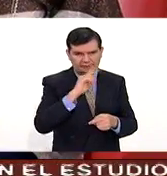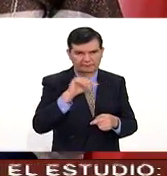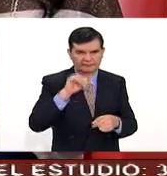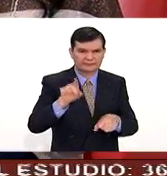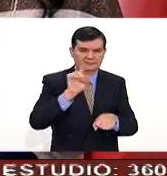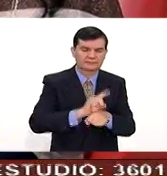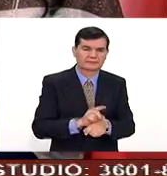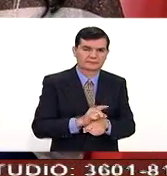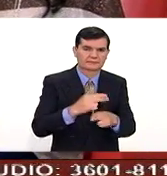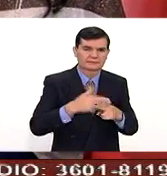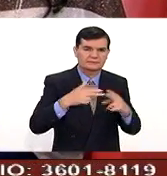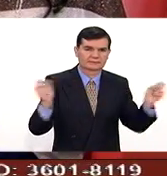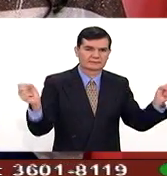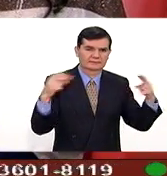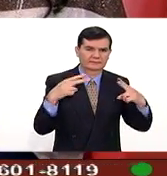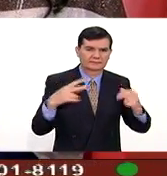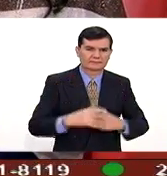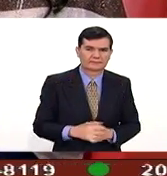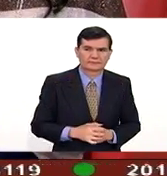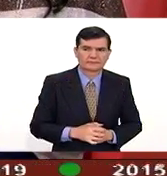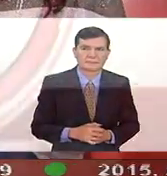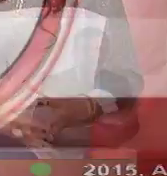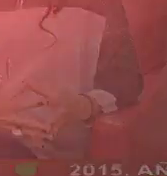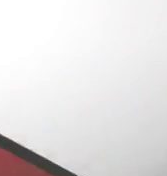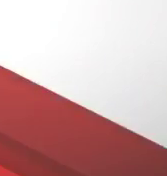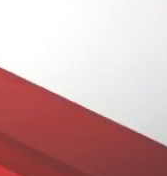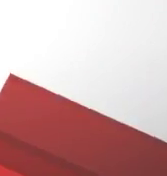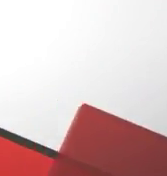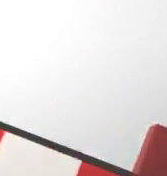hoy. Hasta la próxima.